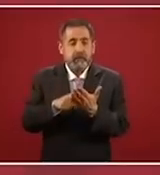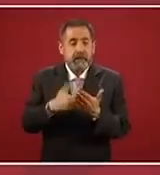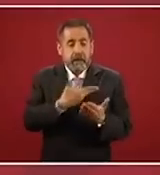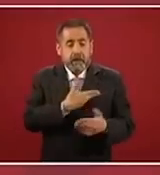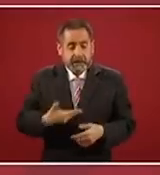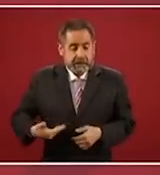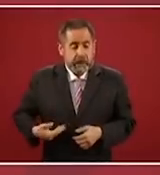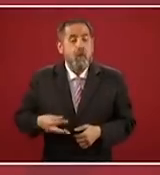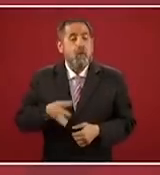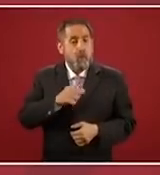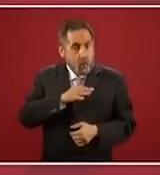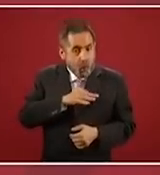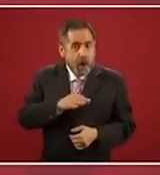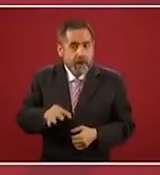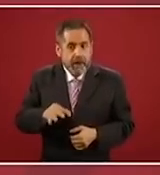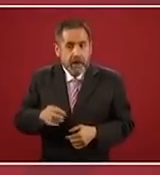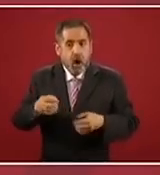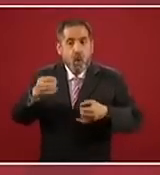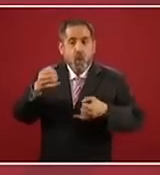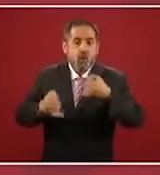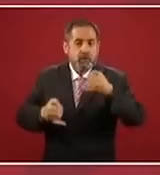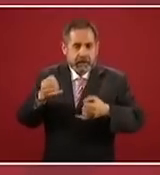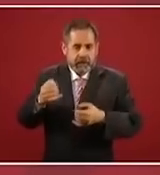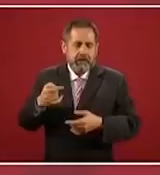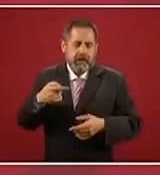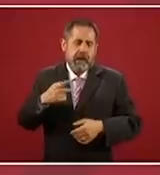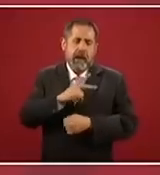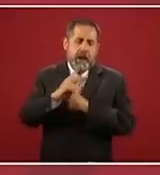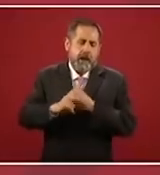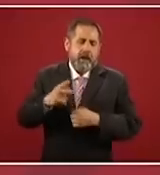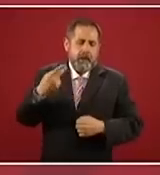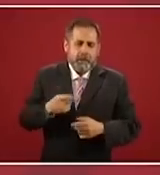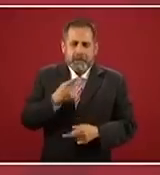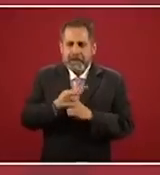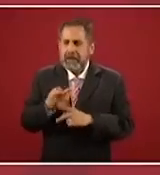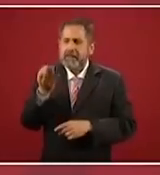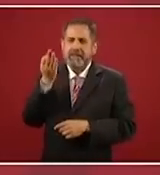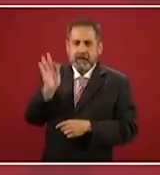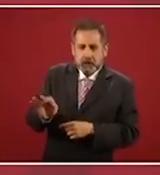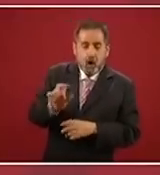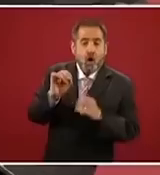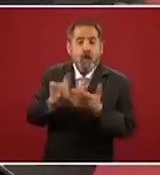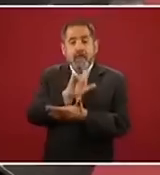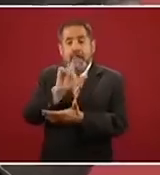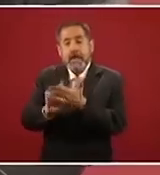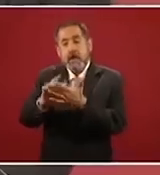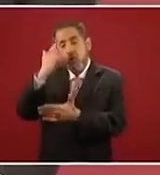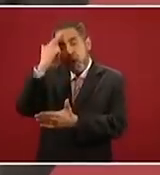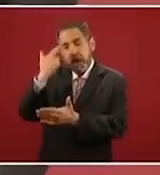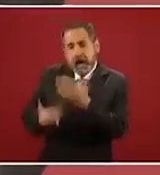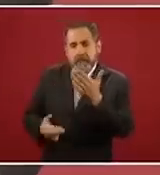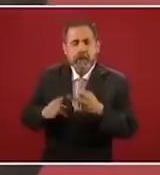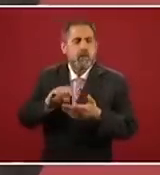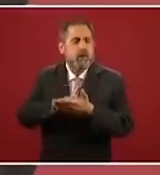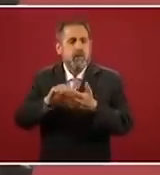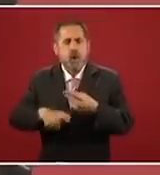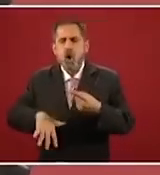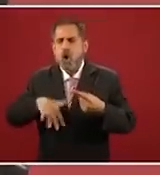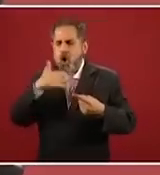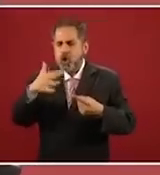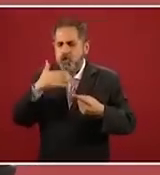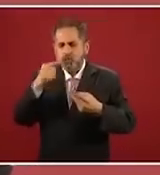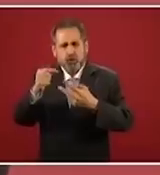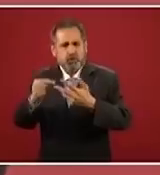juzgar por traición a la patria y por delitos graves, como corrupción y otros